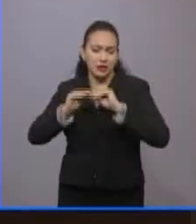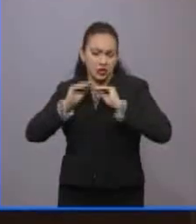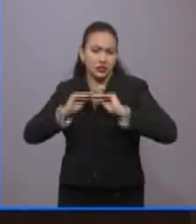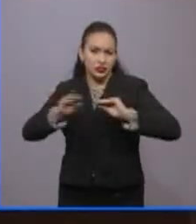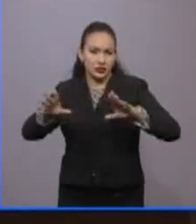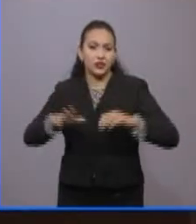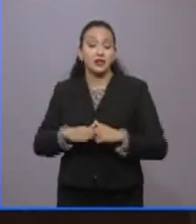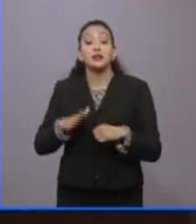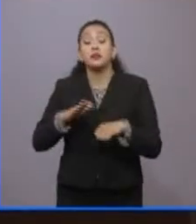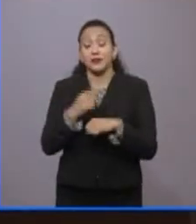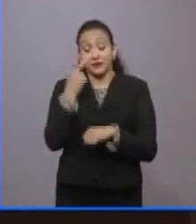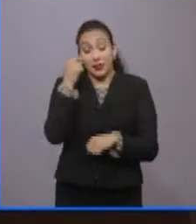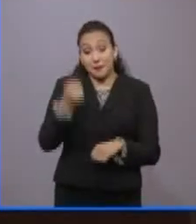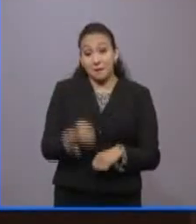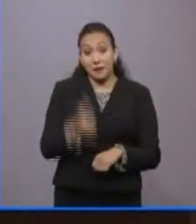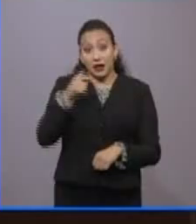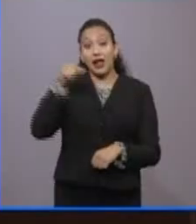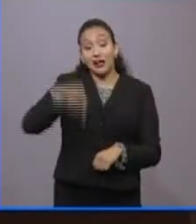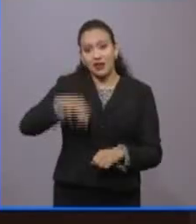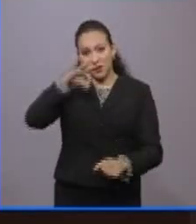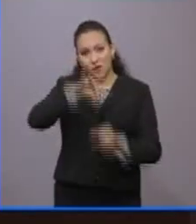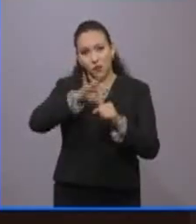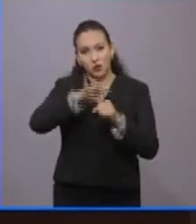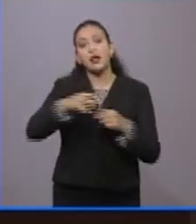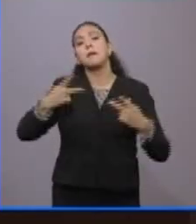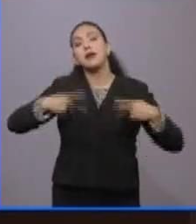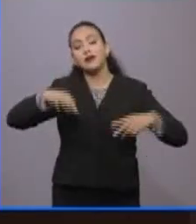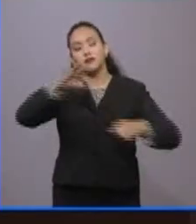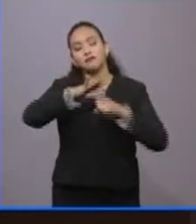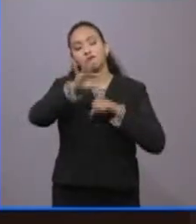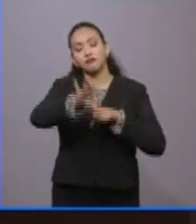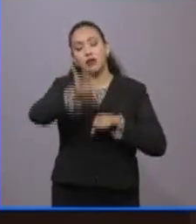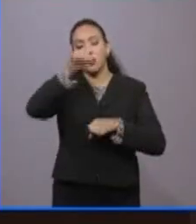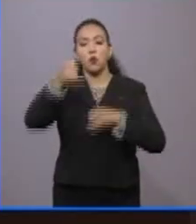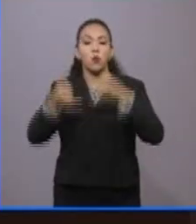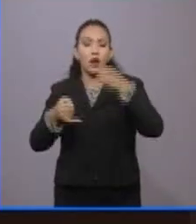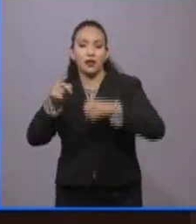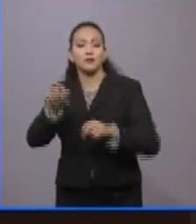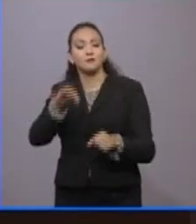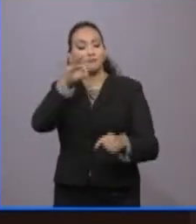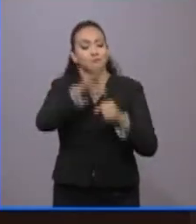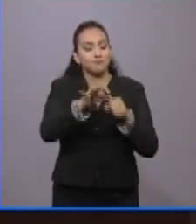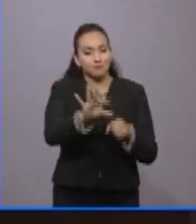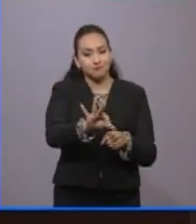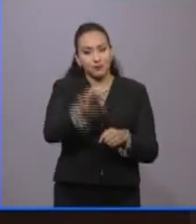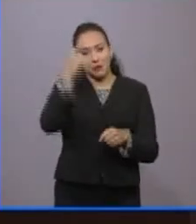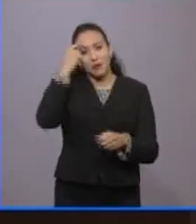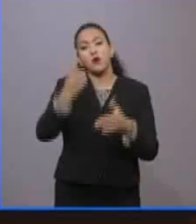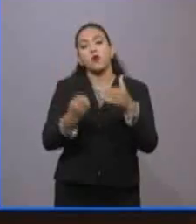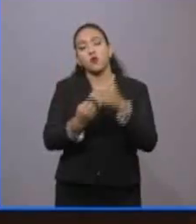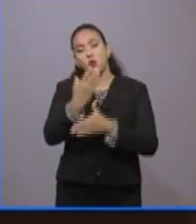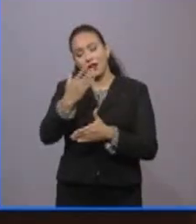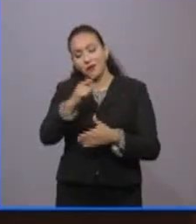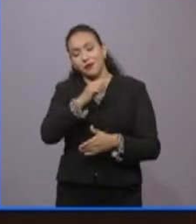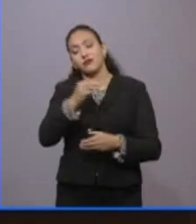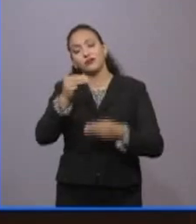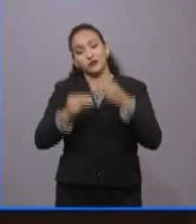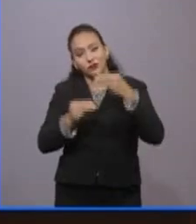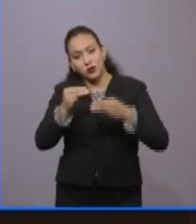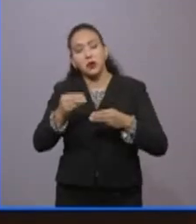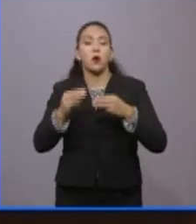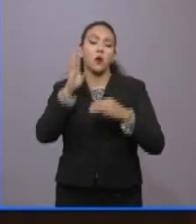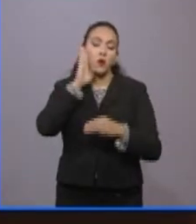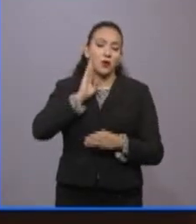el que por primera vez se elegirá mediante voto popular a las personas integrantes del Poder Judicial, precisando que los poderes